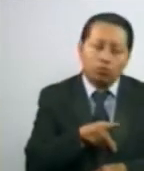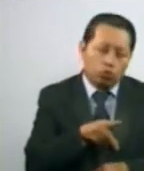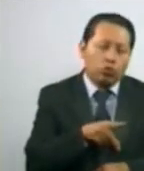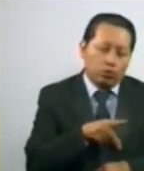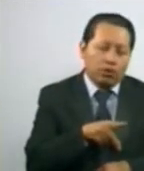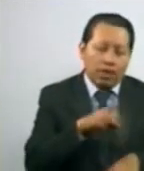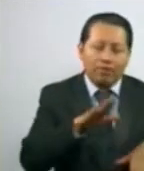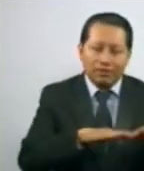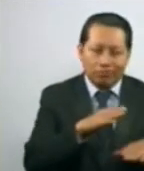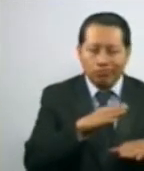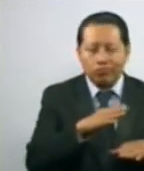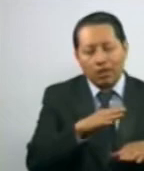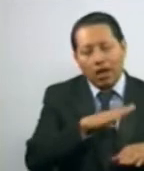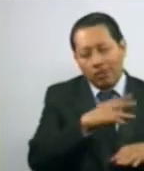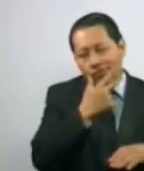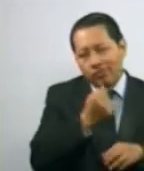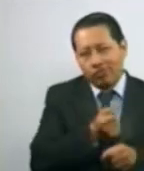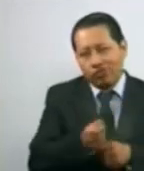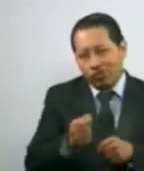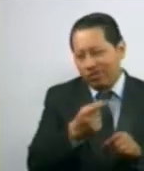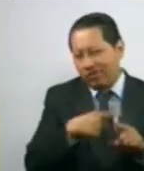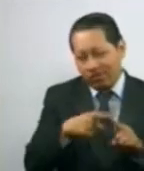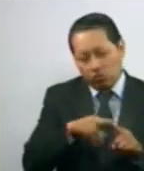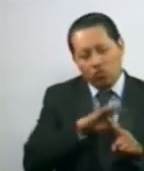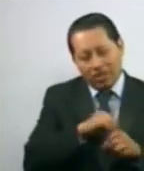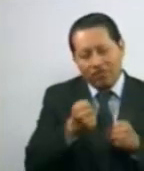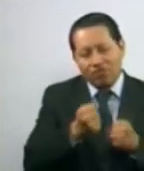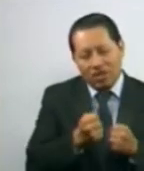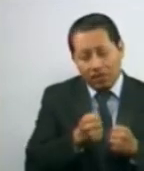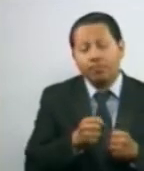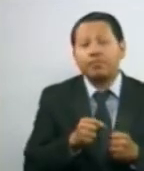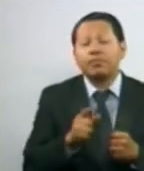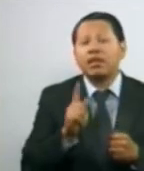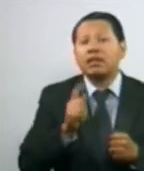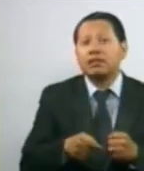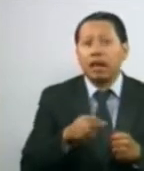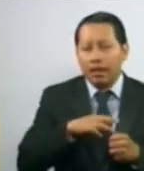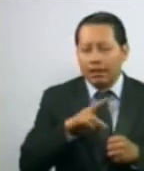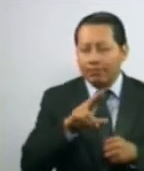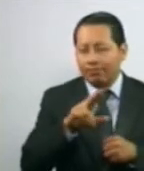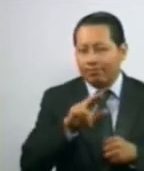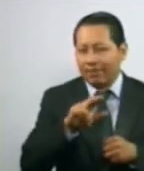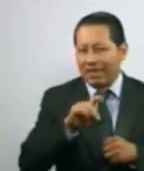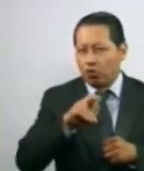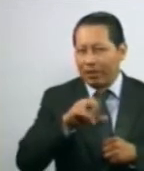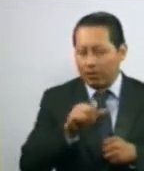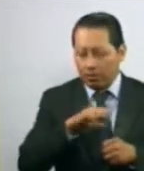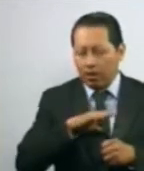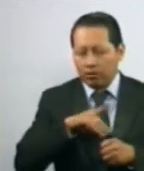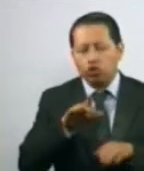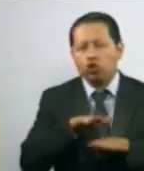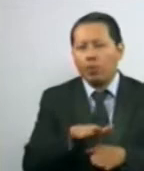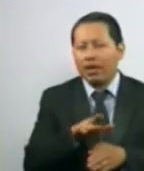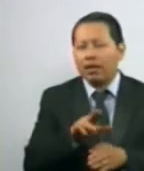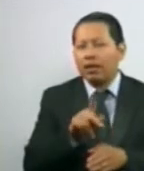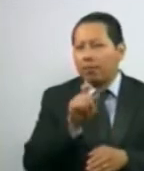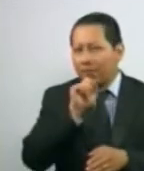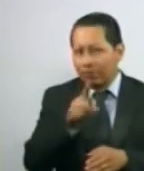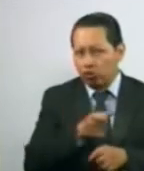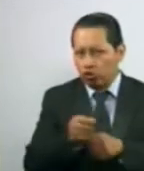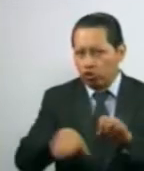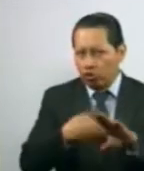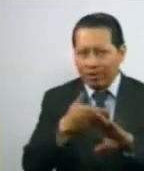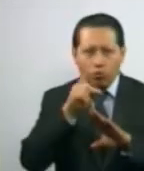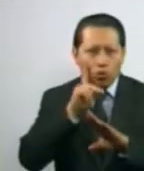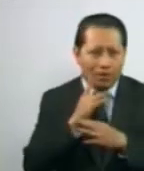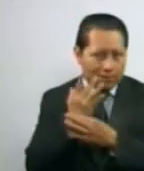agresores. La relatora especial de Naciones Unidas sobre la violencia contra las mujeres nos advirtió que la violencia doméstica iba